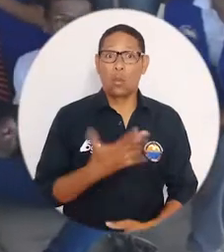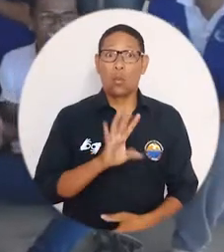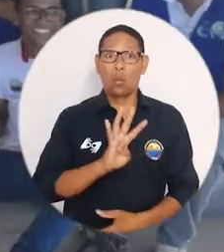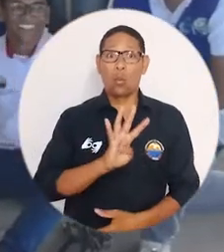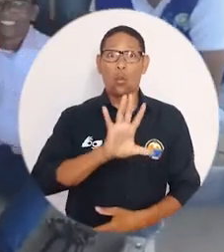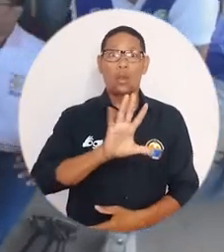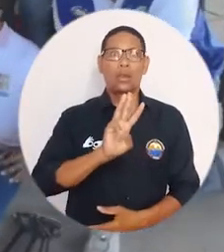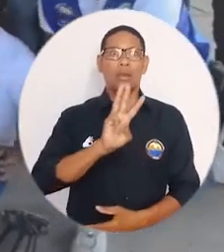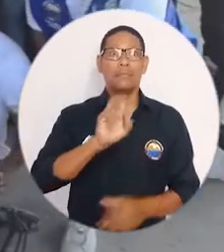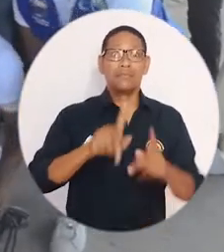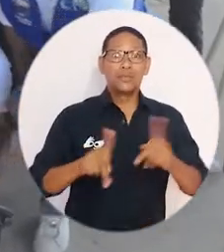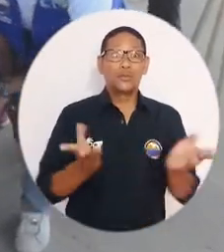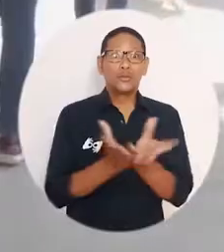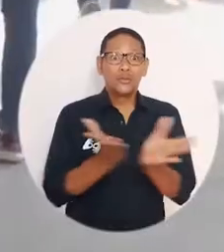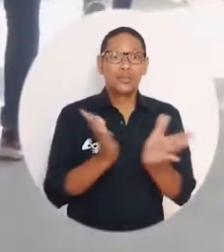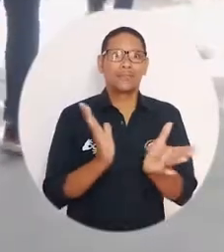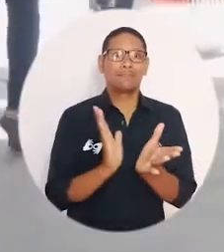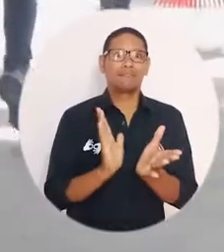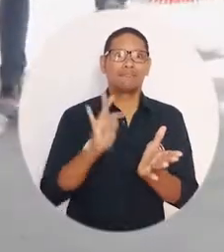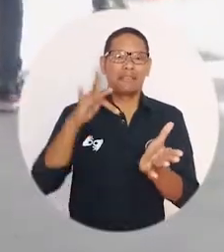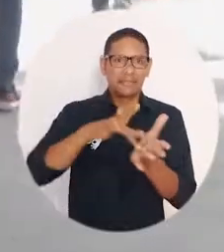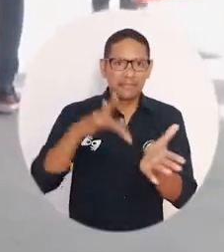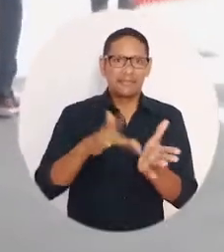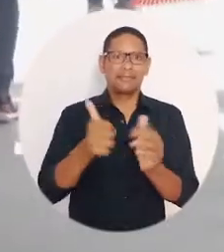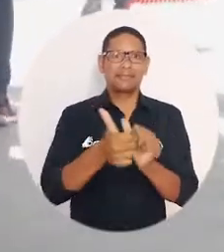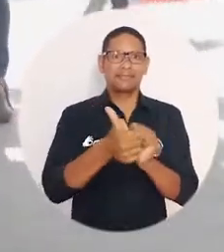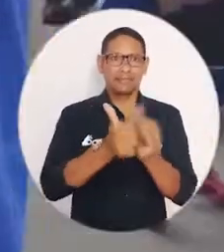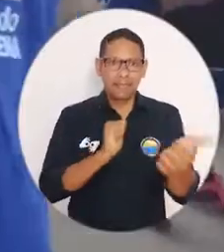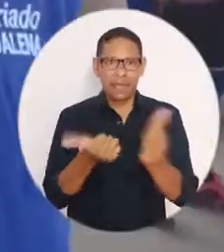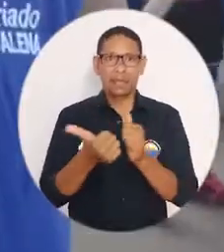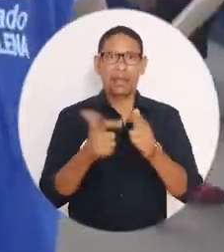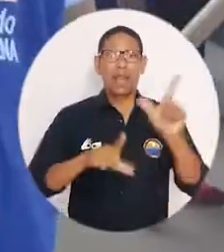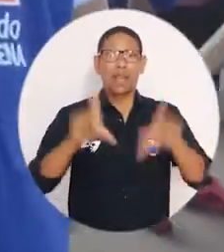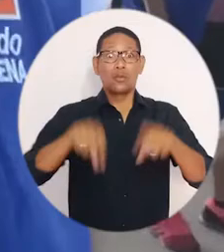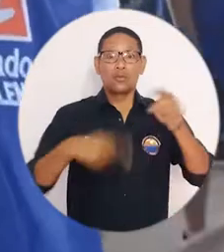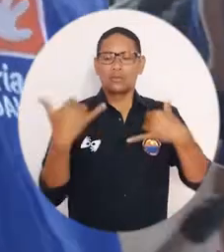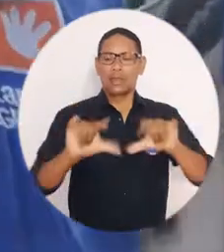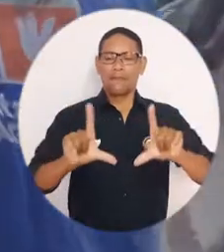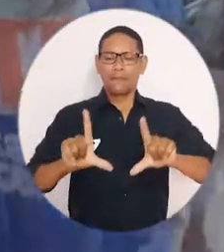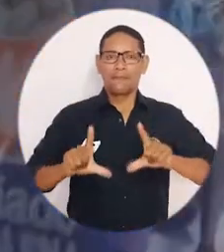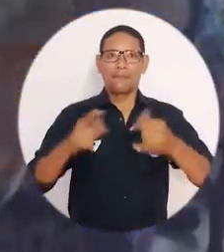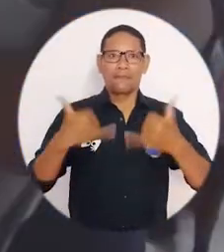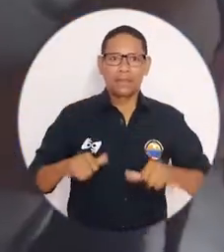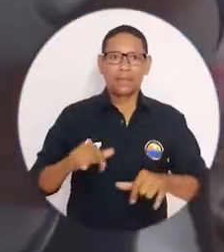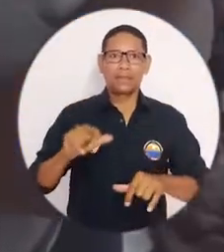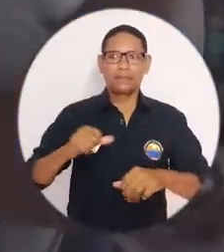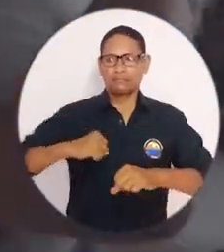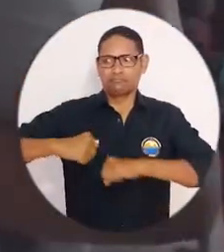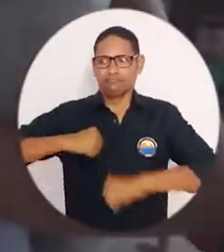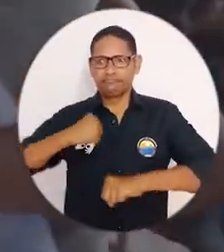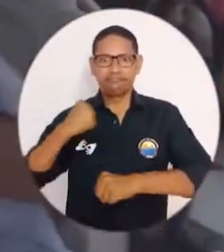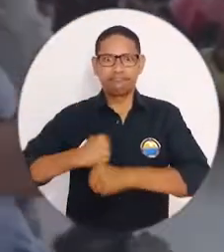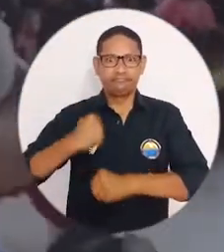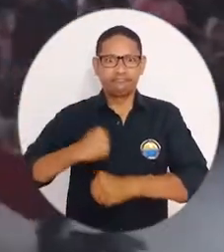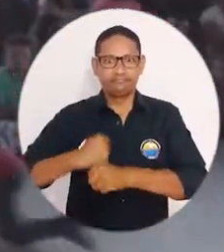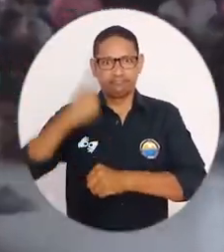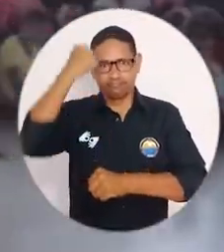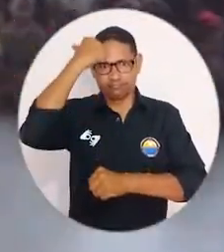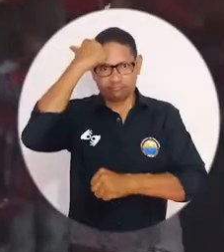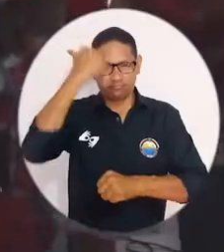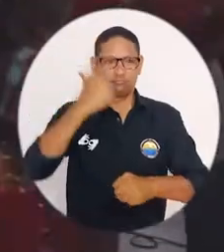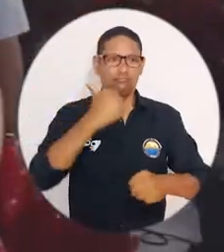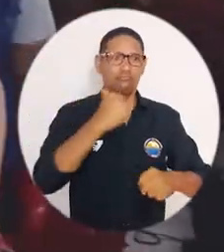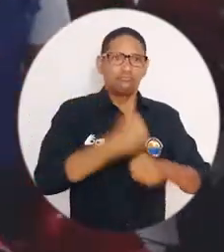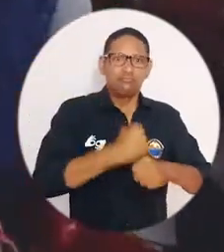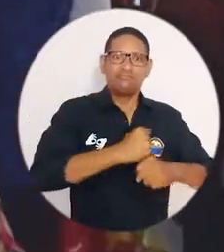Cerca de 458 estudiantes de las modalidades a distancia y presencial, egresados, docentes y administrativos de la Universidad